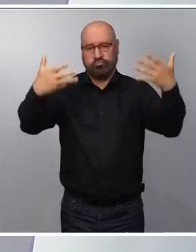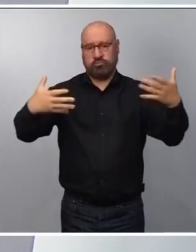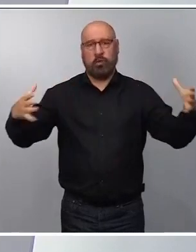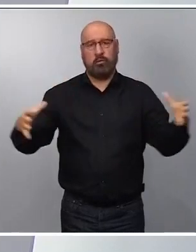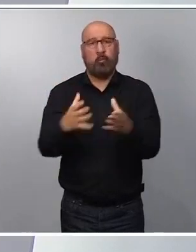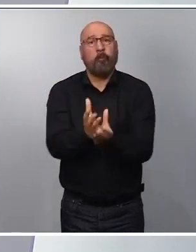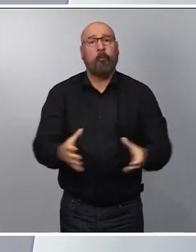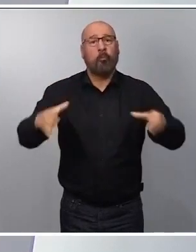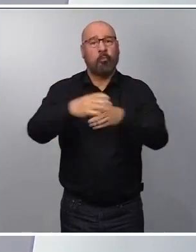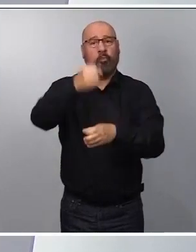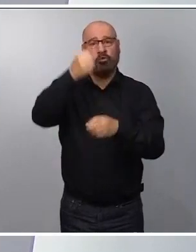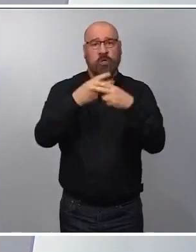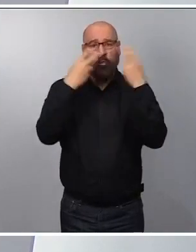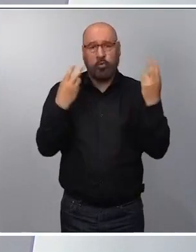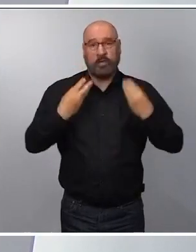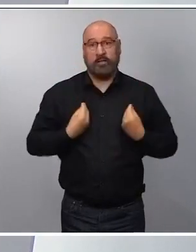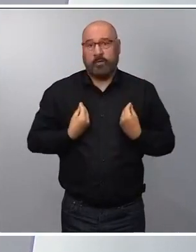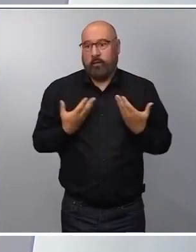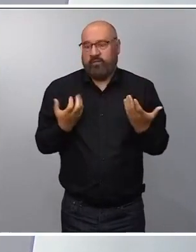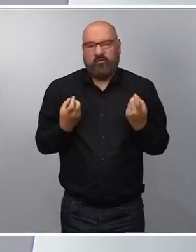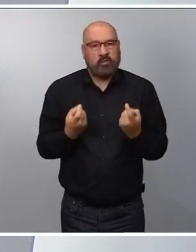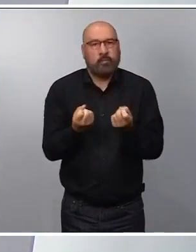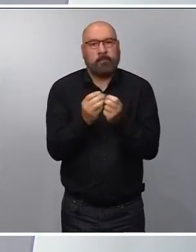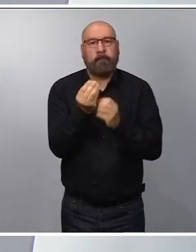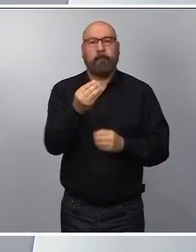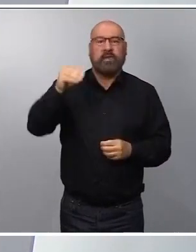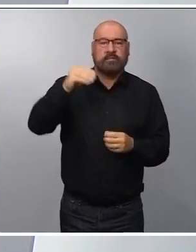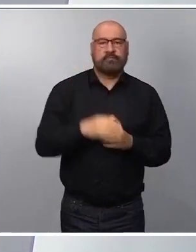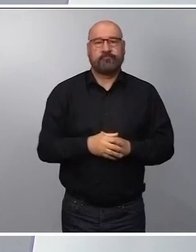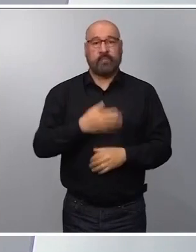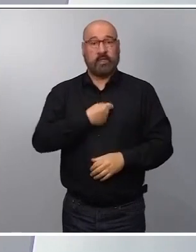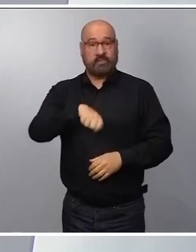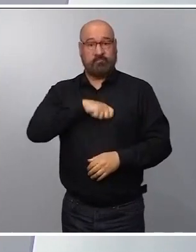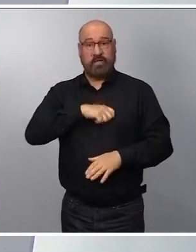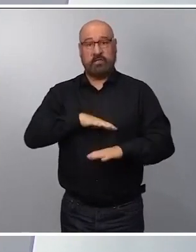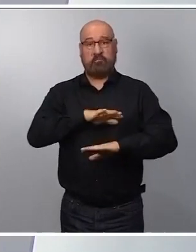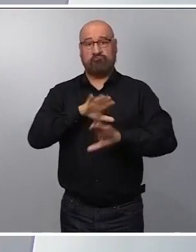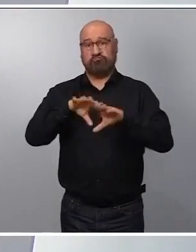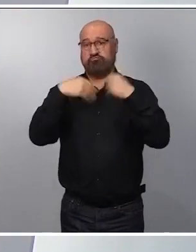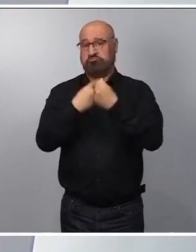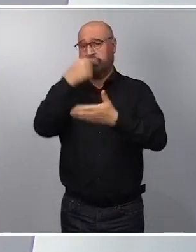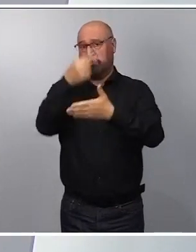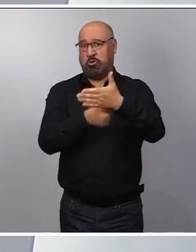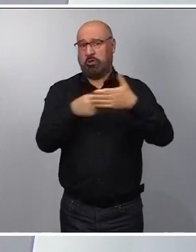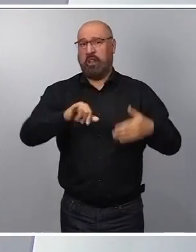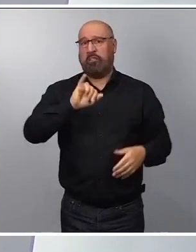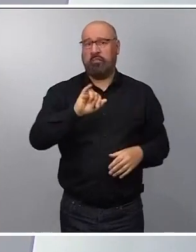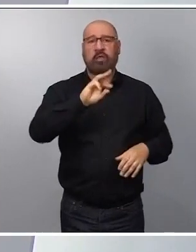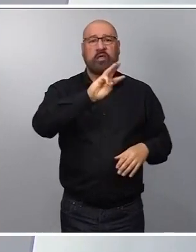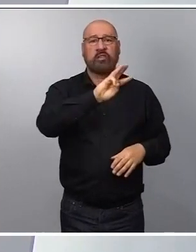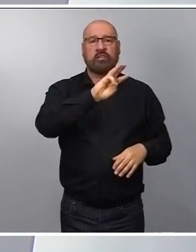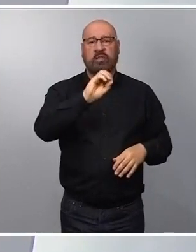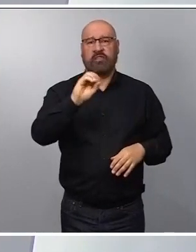poder responder adecuadamente a este reto. En España disponemos de un parque público de unhas 300.000 viviendas.